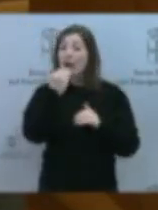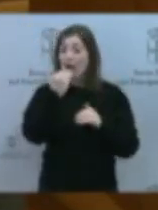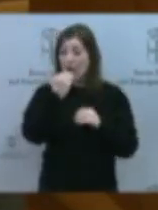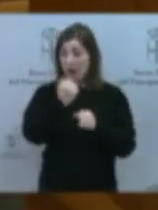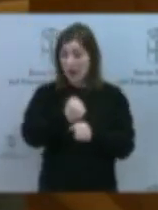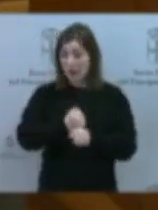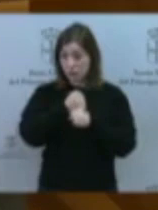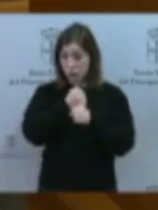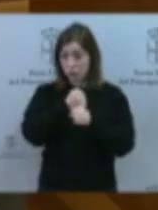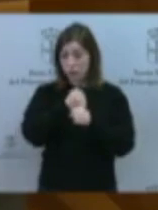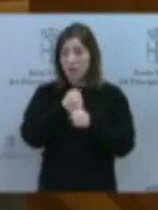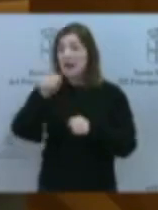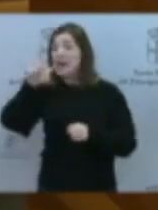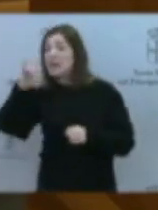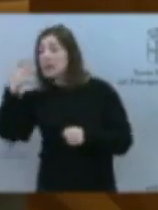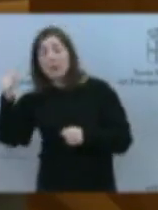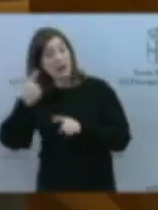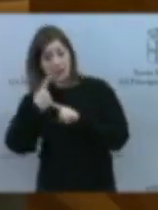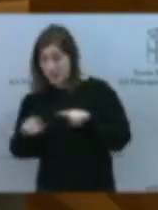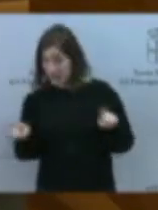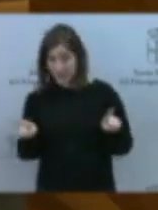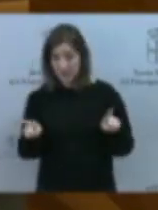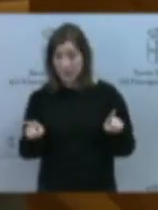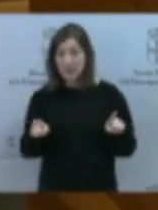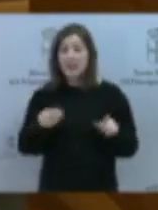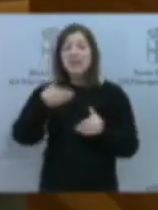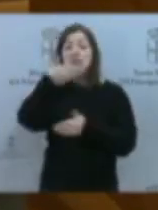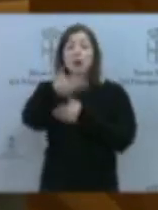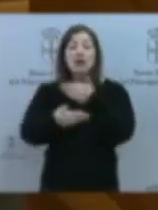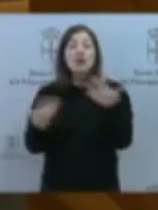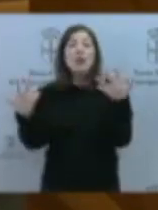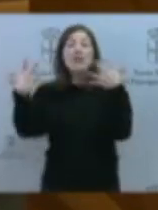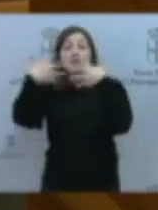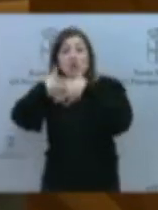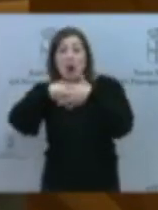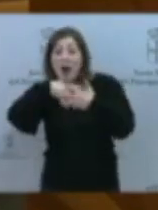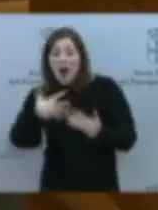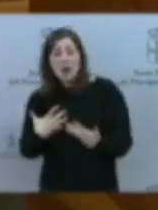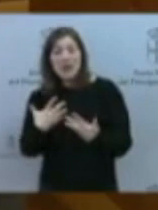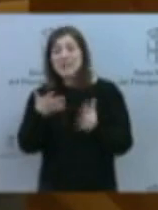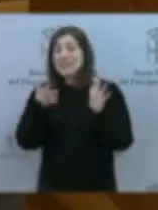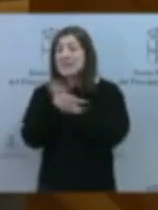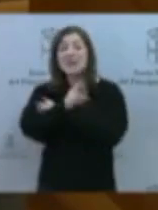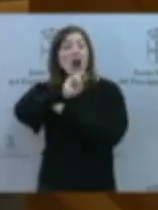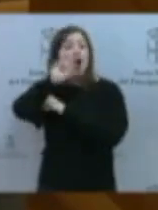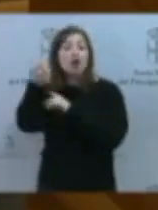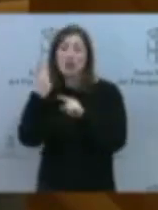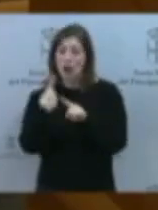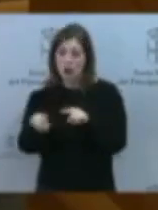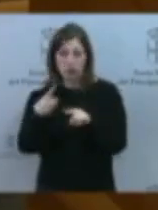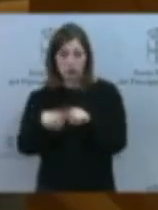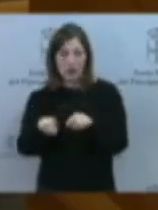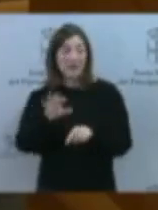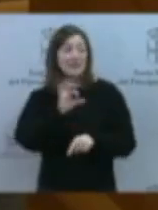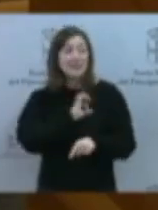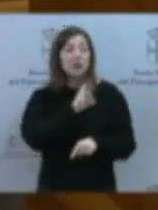Y el proceso de fusión ahora es otra cosa, todavía es otra cosa, señor Ripa. Y por tanto,